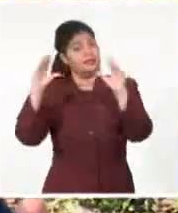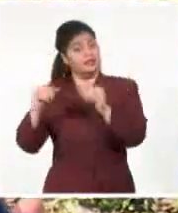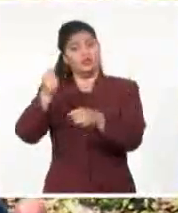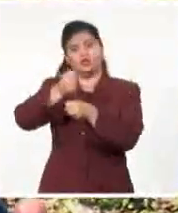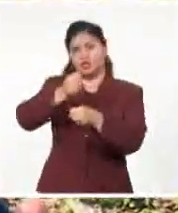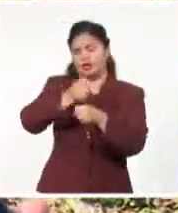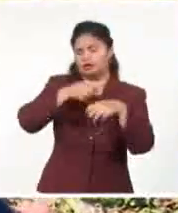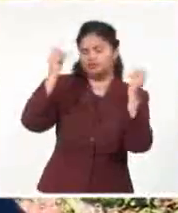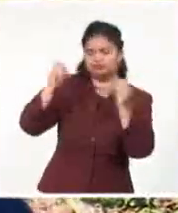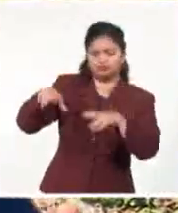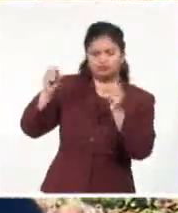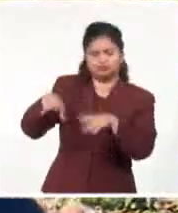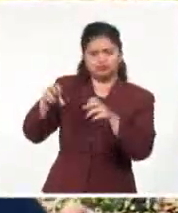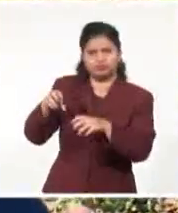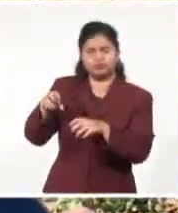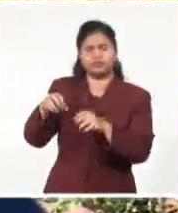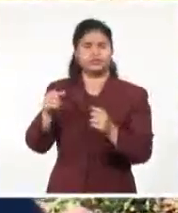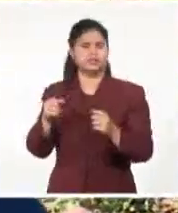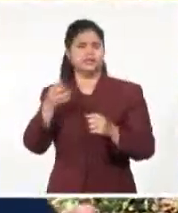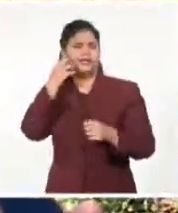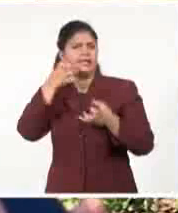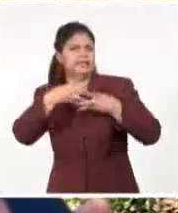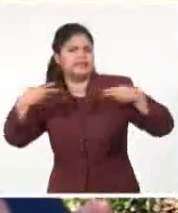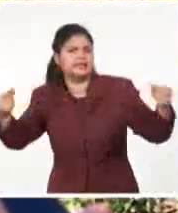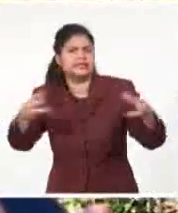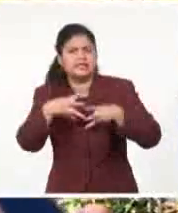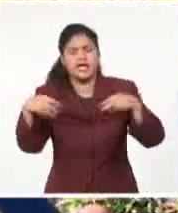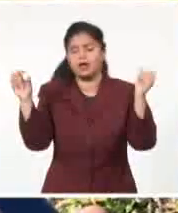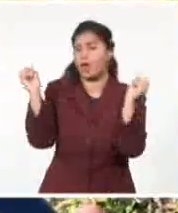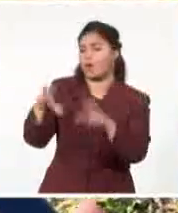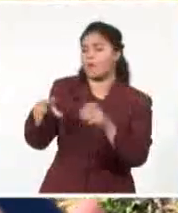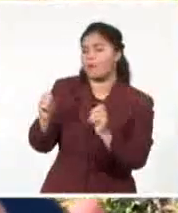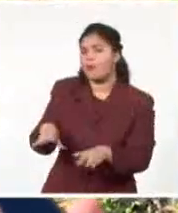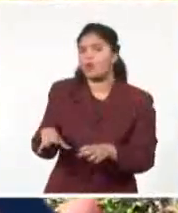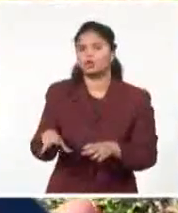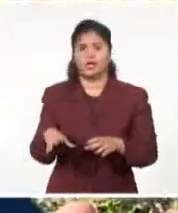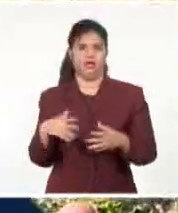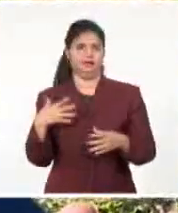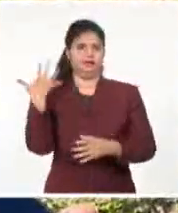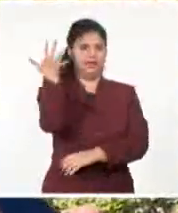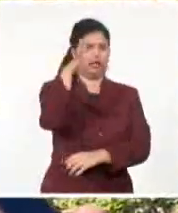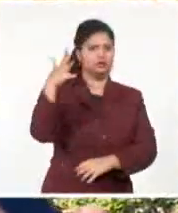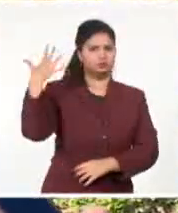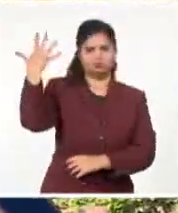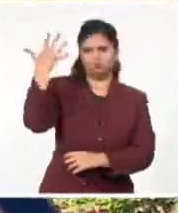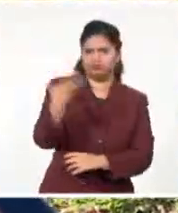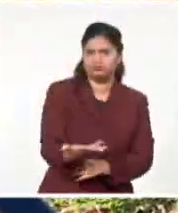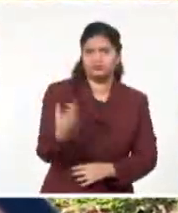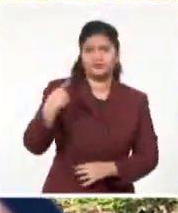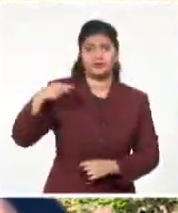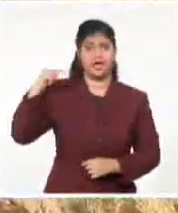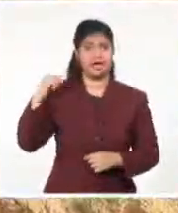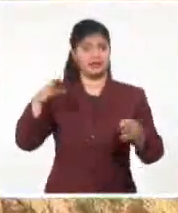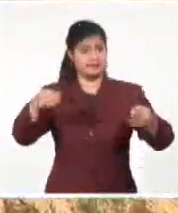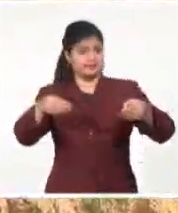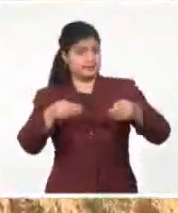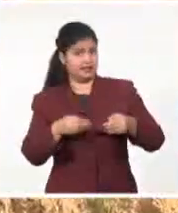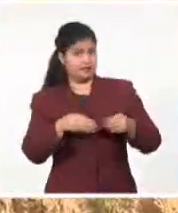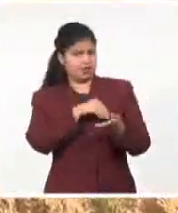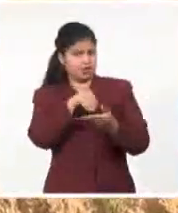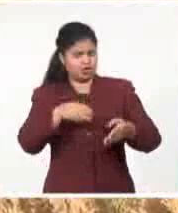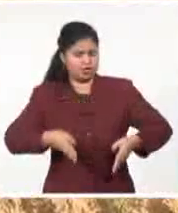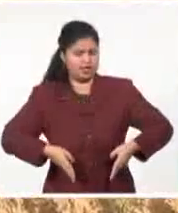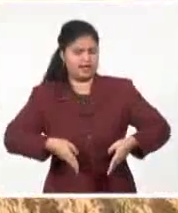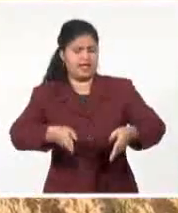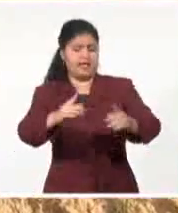recogiendo escombros, basura, los gajos que están en la carretera. Ya ayer pudimos terminar el Prado, que es la carretera principal